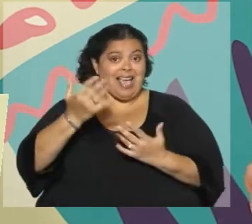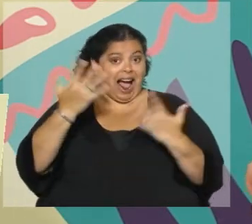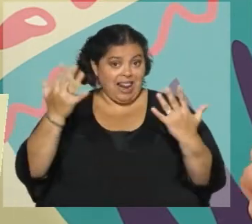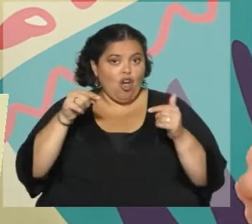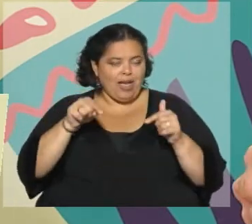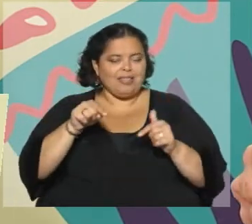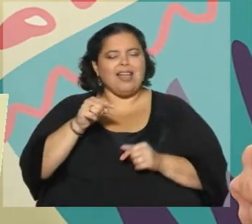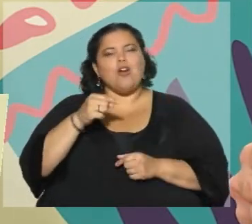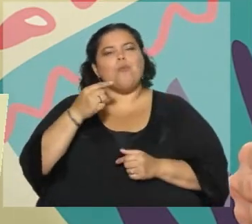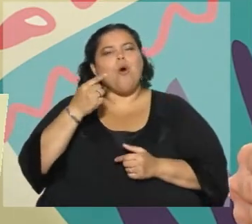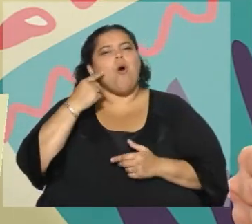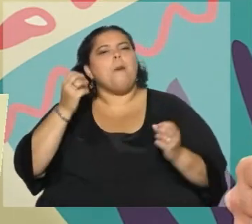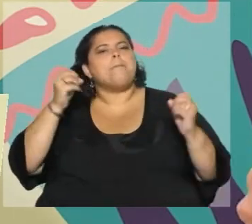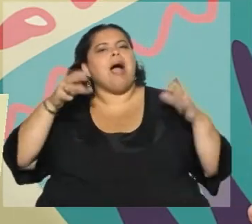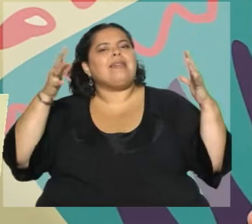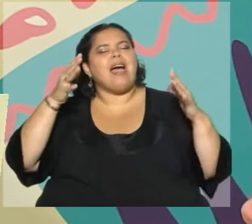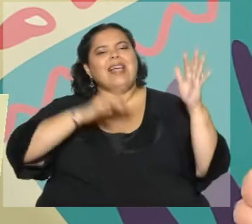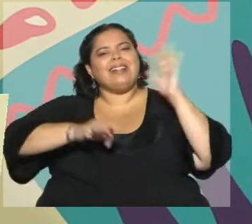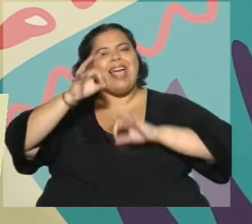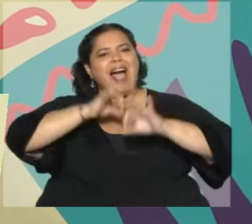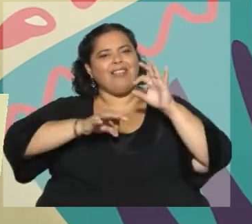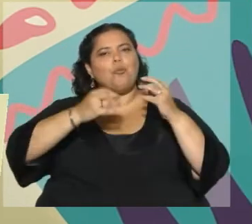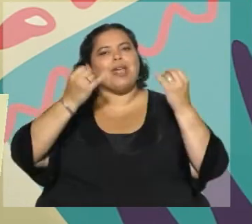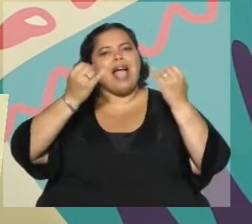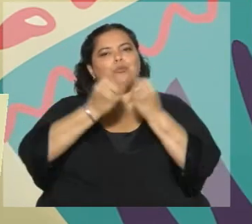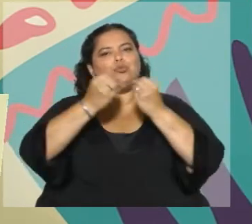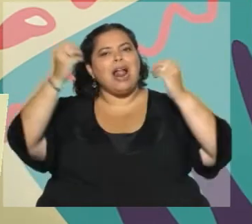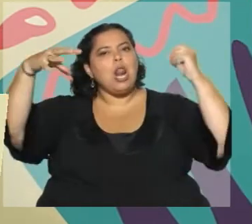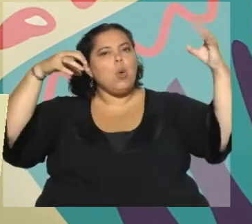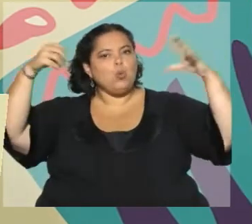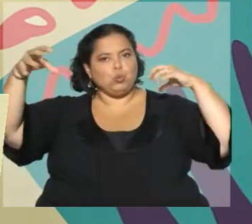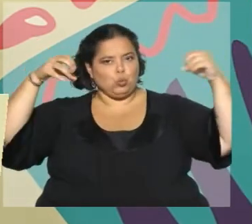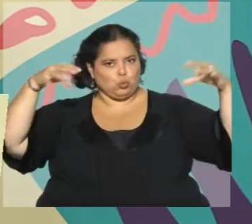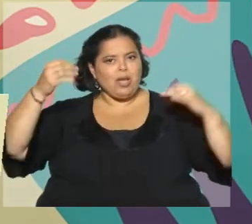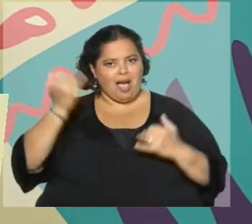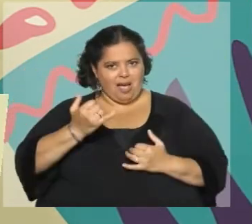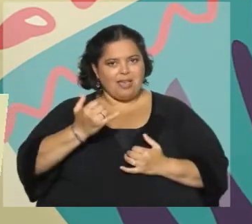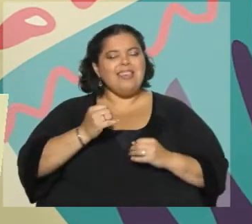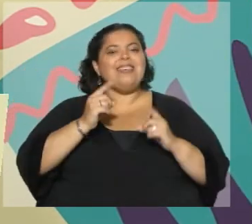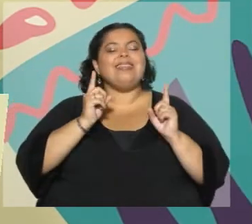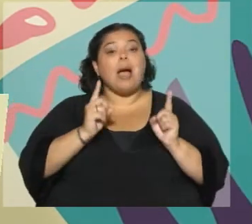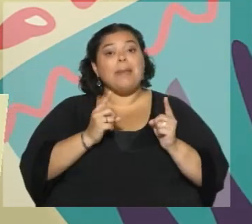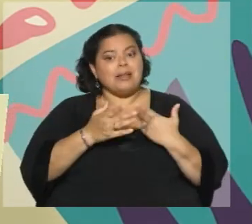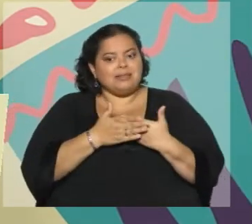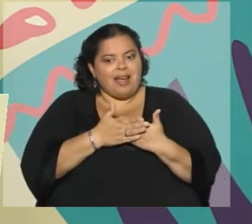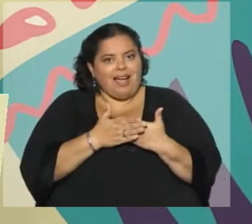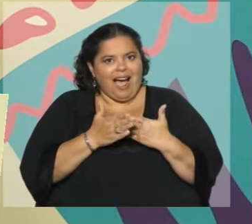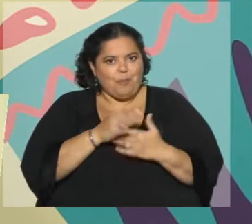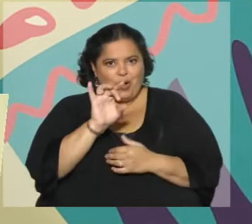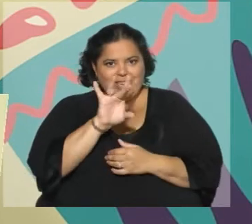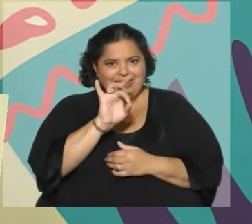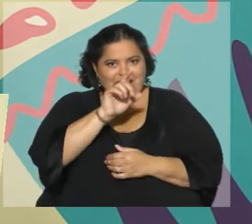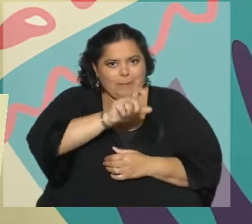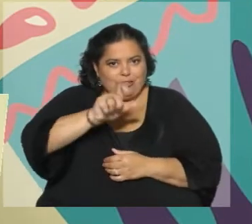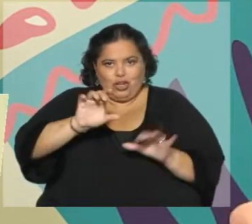magia del teatro en cuanto a la iluminación jugamos mucho con eso y desde la cercanía ponerle que eso también fue algo desde la búsqueda personal